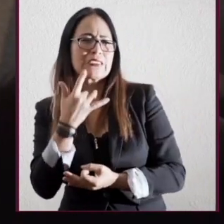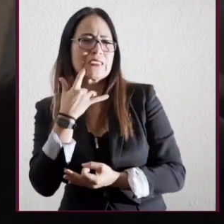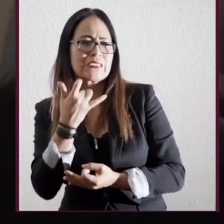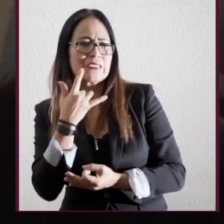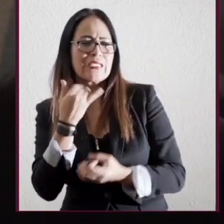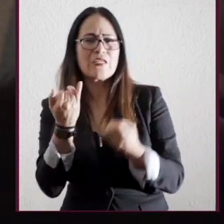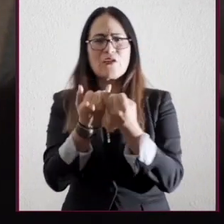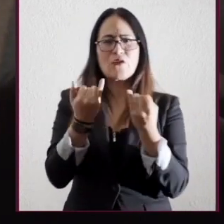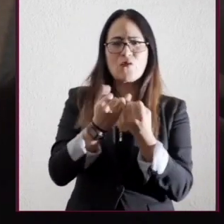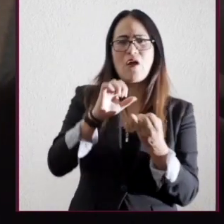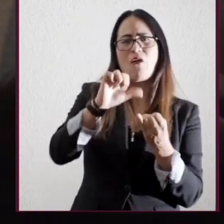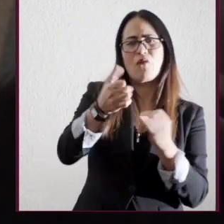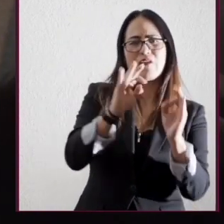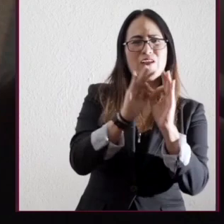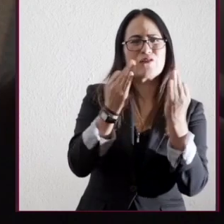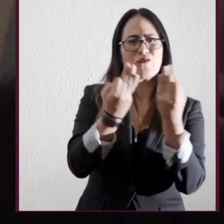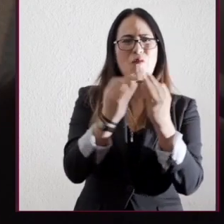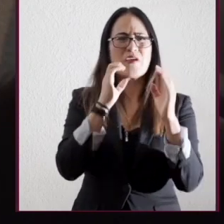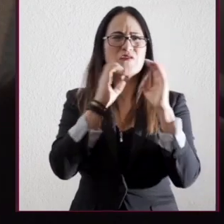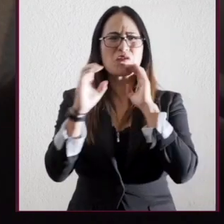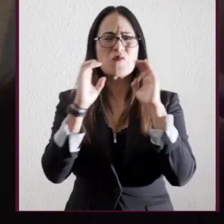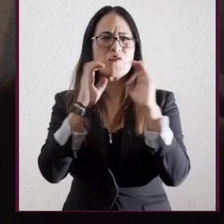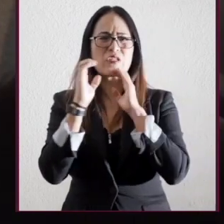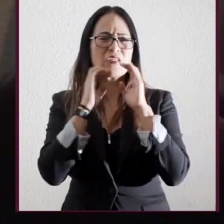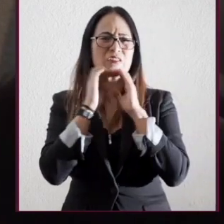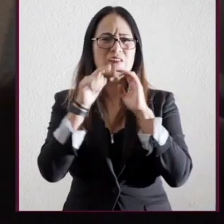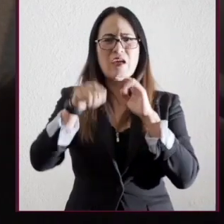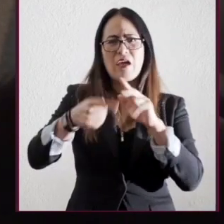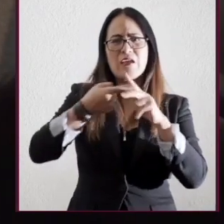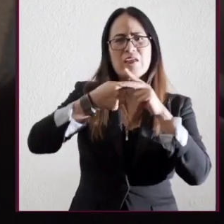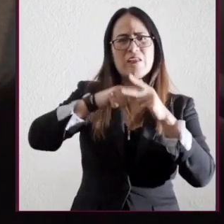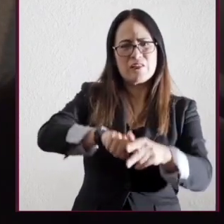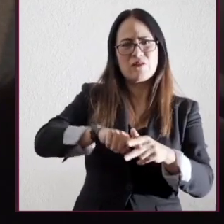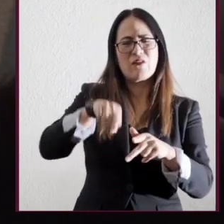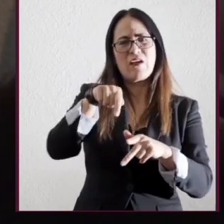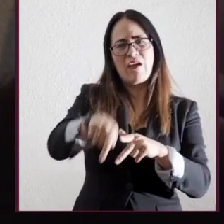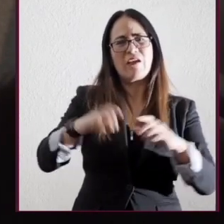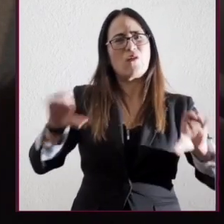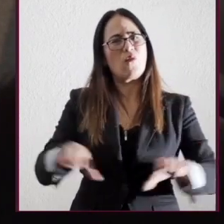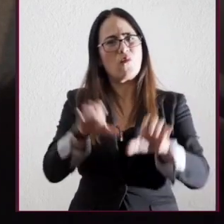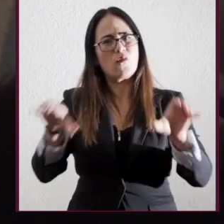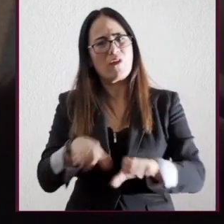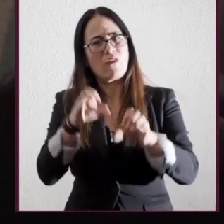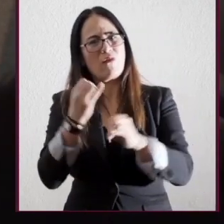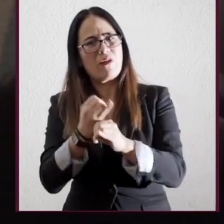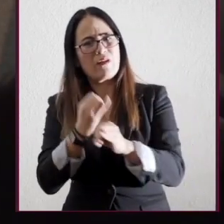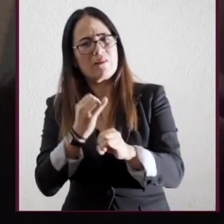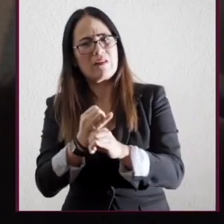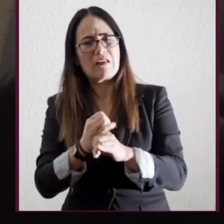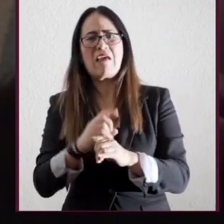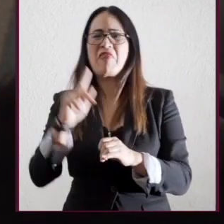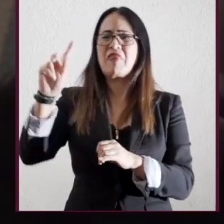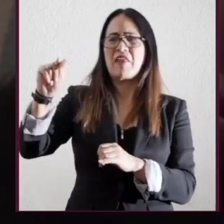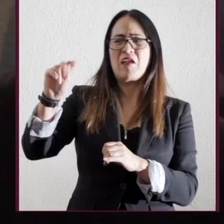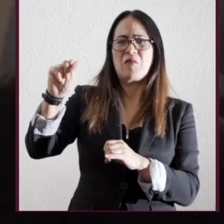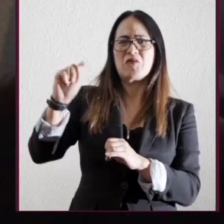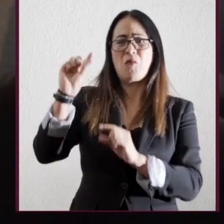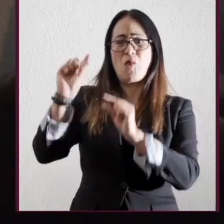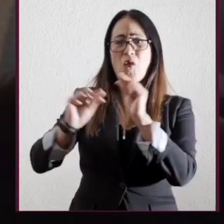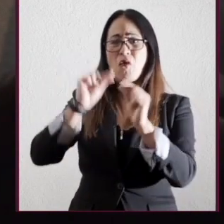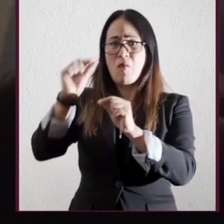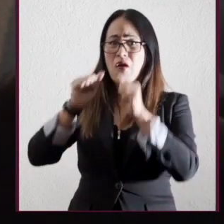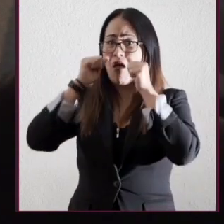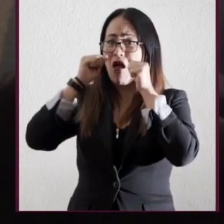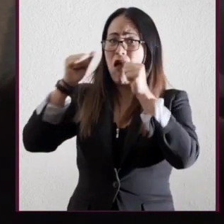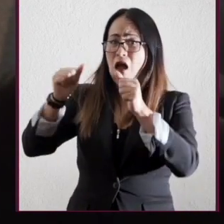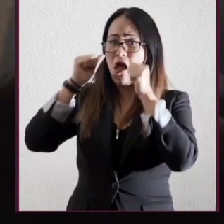información y comunicación y todas las formas de entretenimiento y todos los medios de comunicación que se gestaron